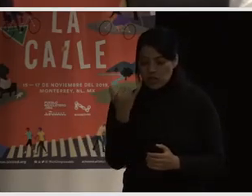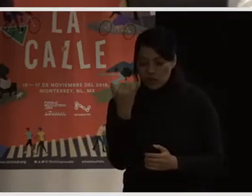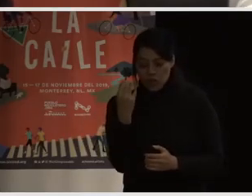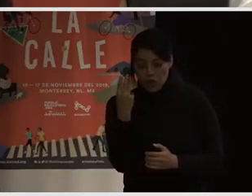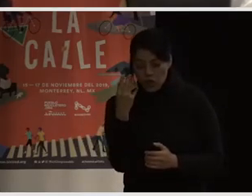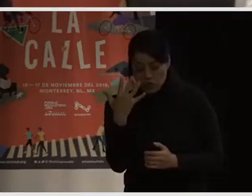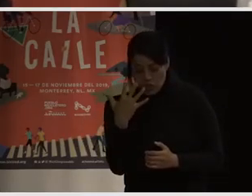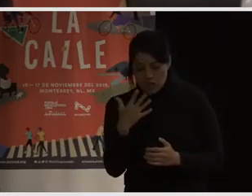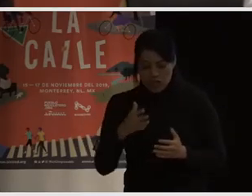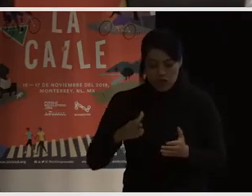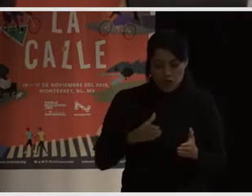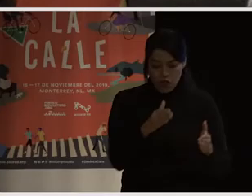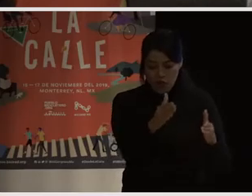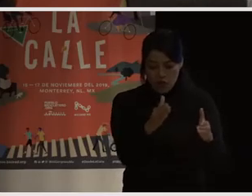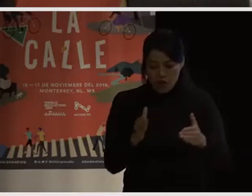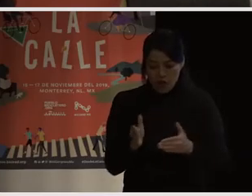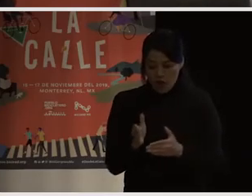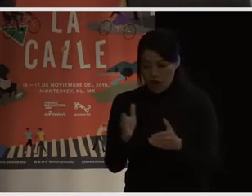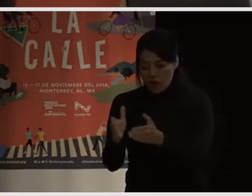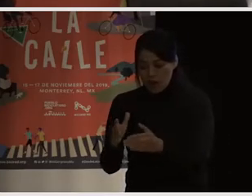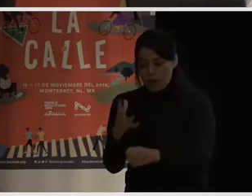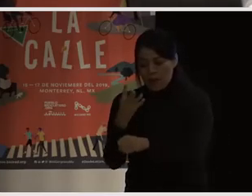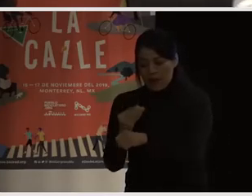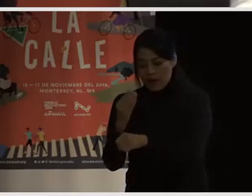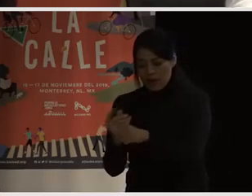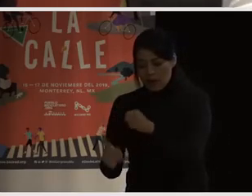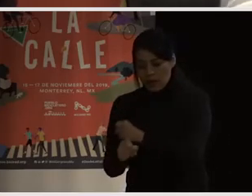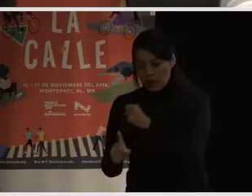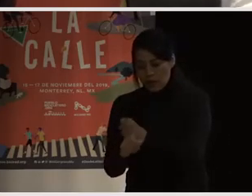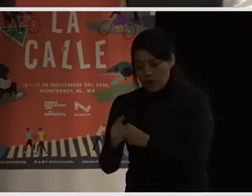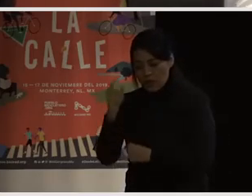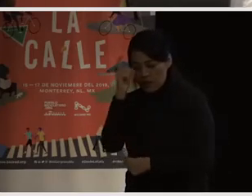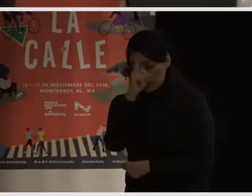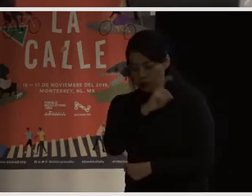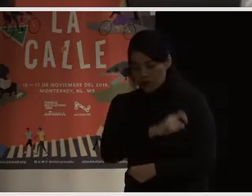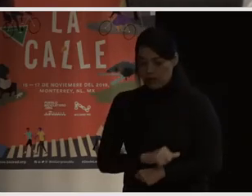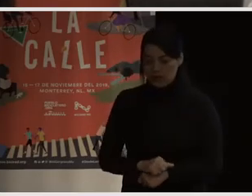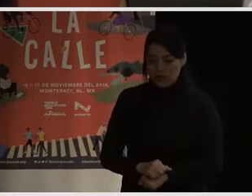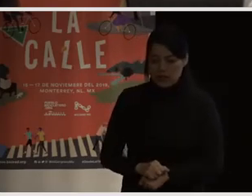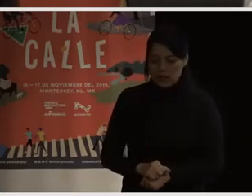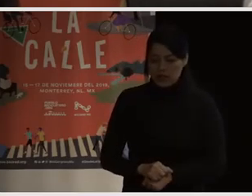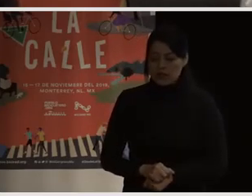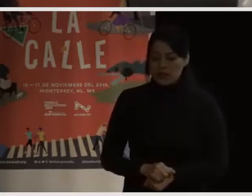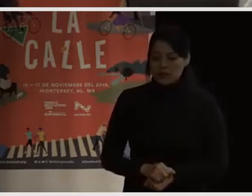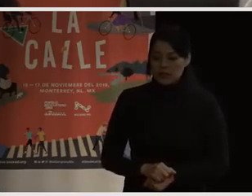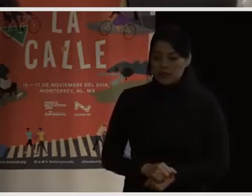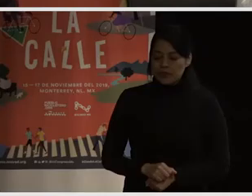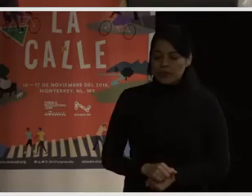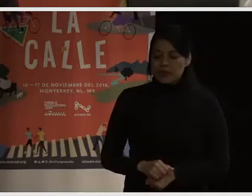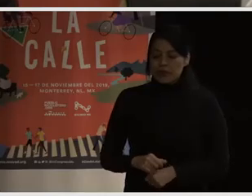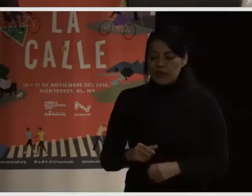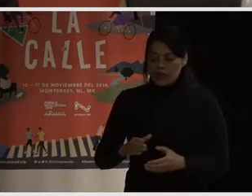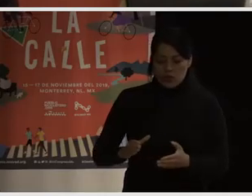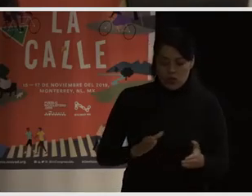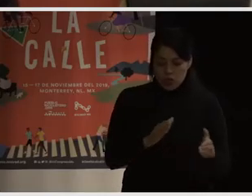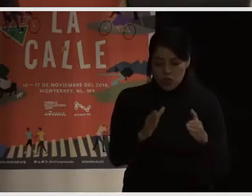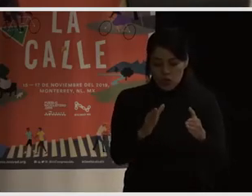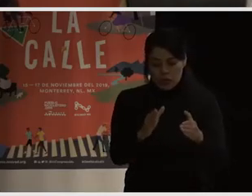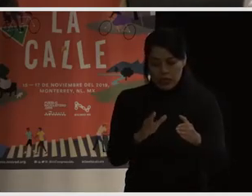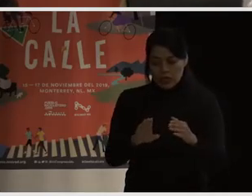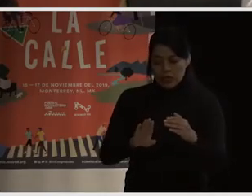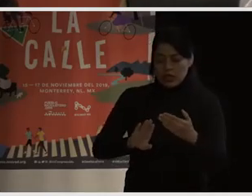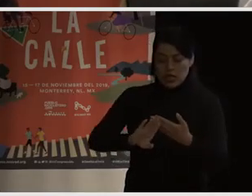que ellos llaman conflictivos de la ciudad y que pues definitivamente pues está muy pues en una ruta completamente